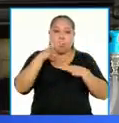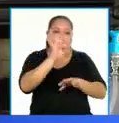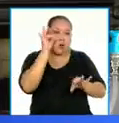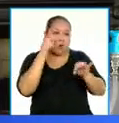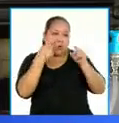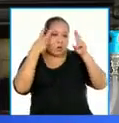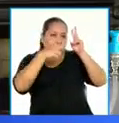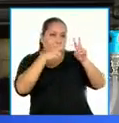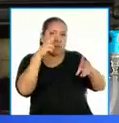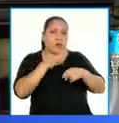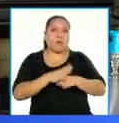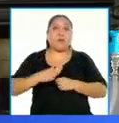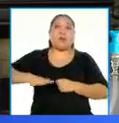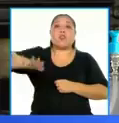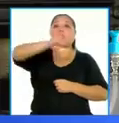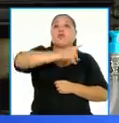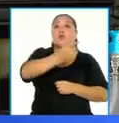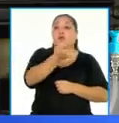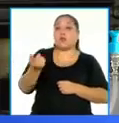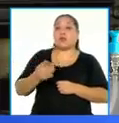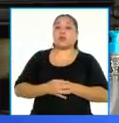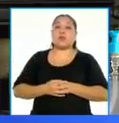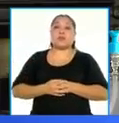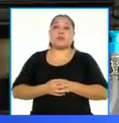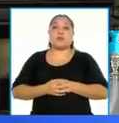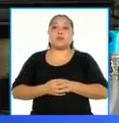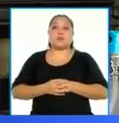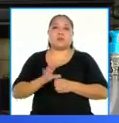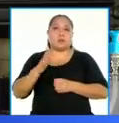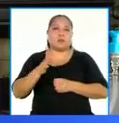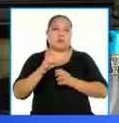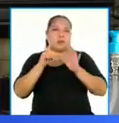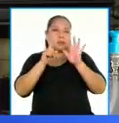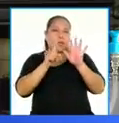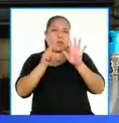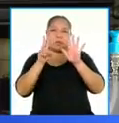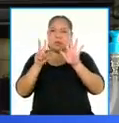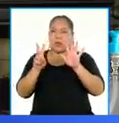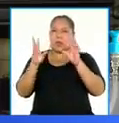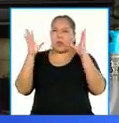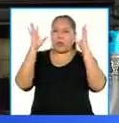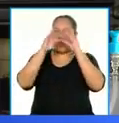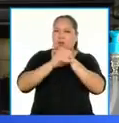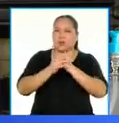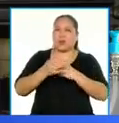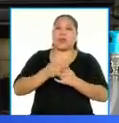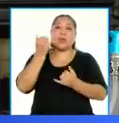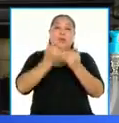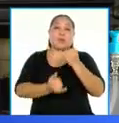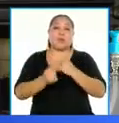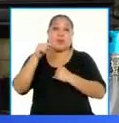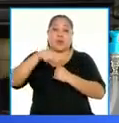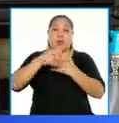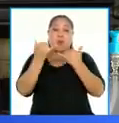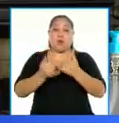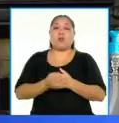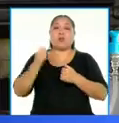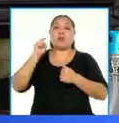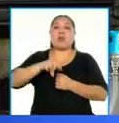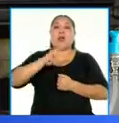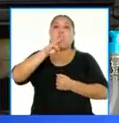para todos ustedes a partir de las 6, 7 de la tarde más o menos. Al terminar el día, la